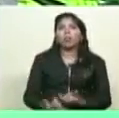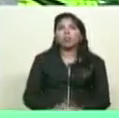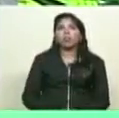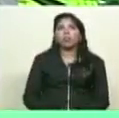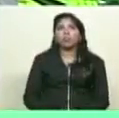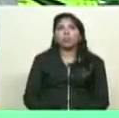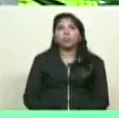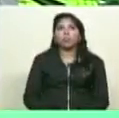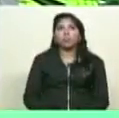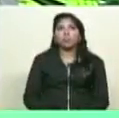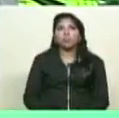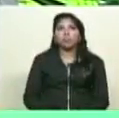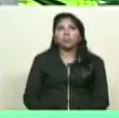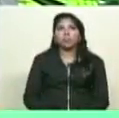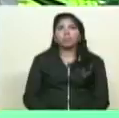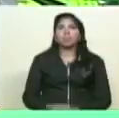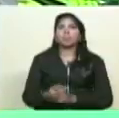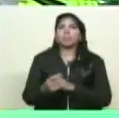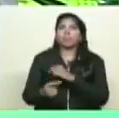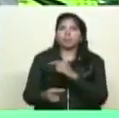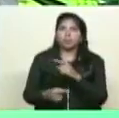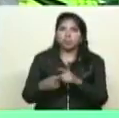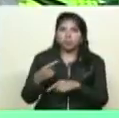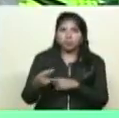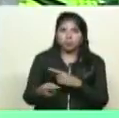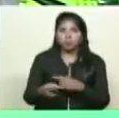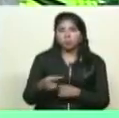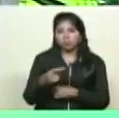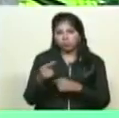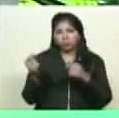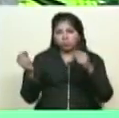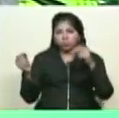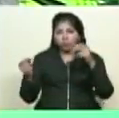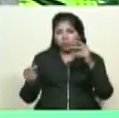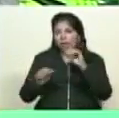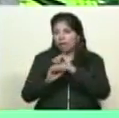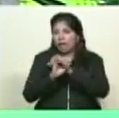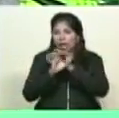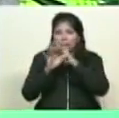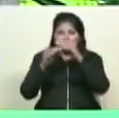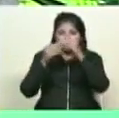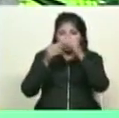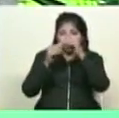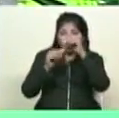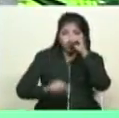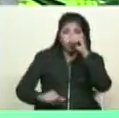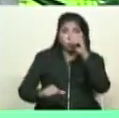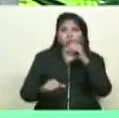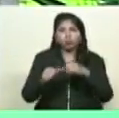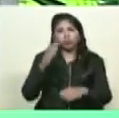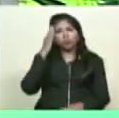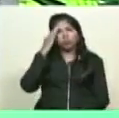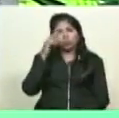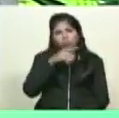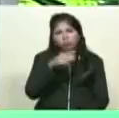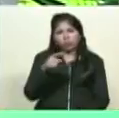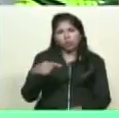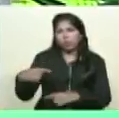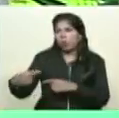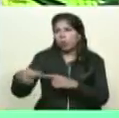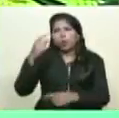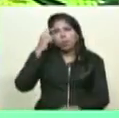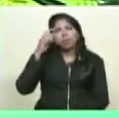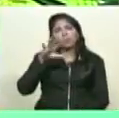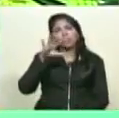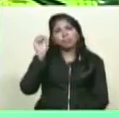eso con detalle. Yo sé que ustedes me entienden muy bien, porque todos los días lo hacen. Así que